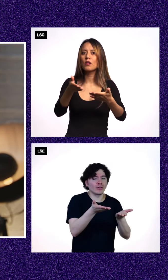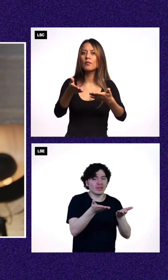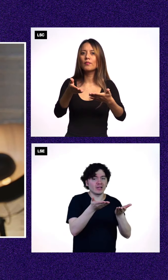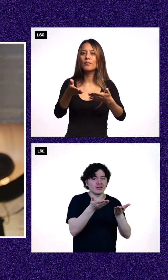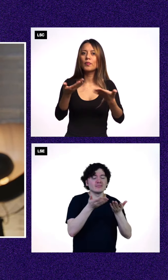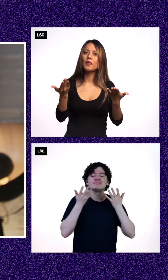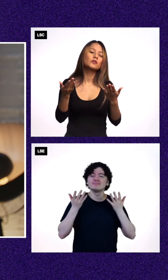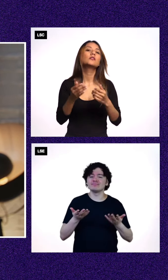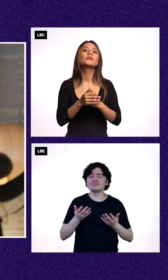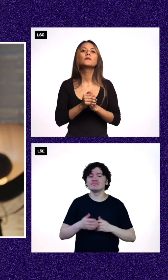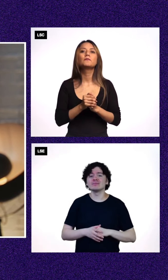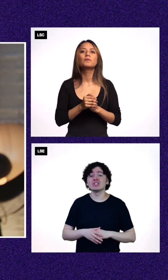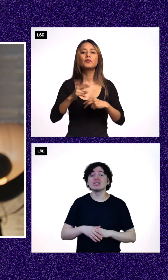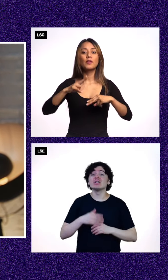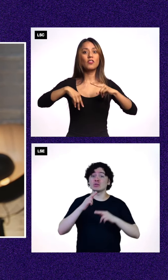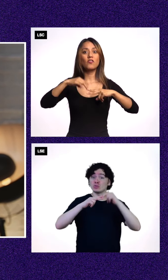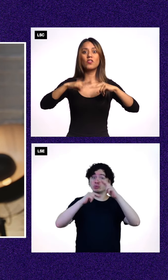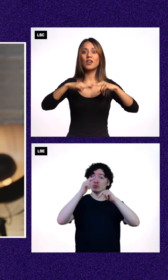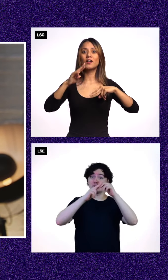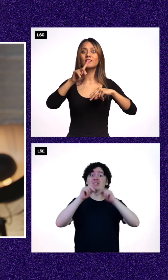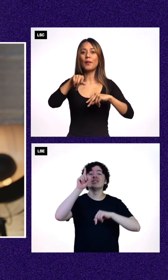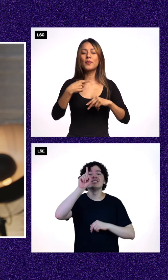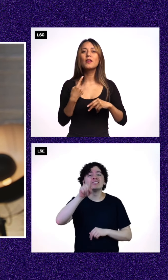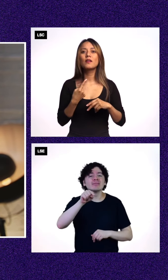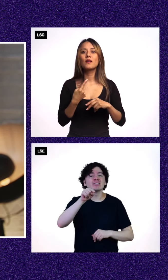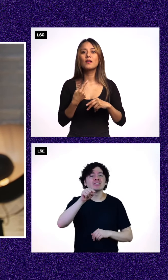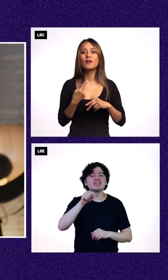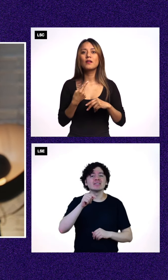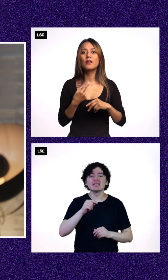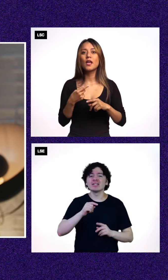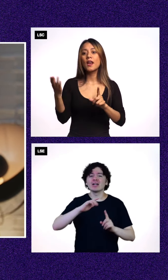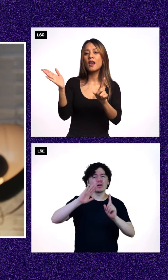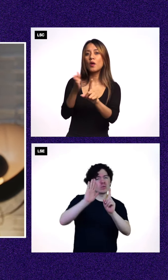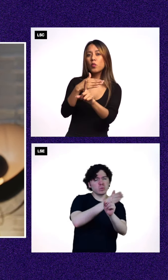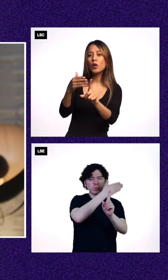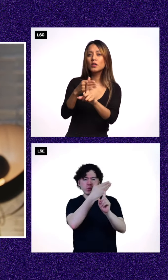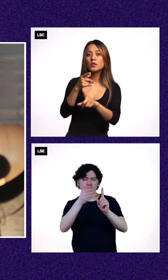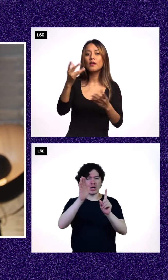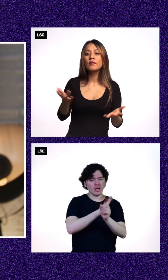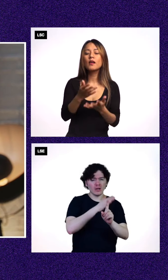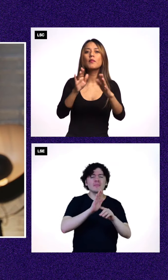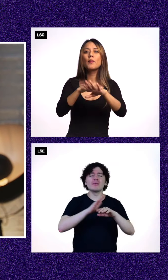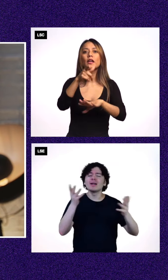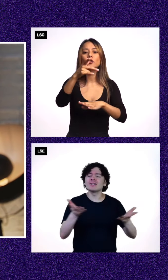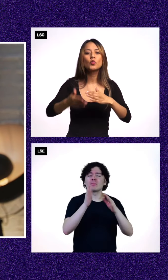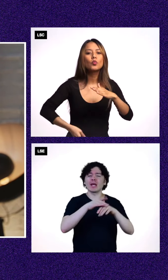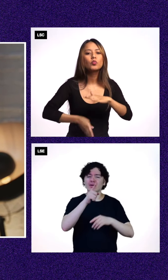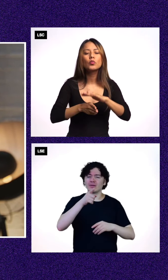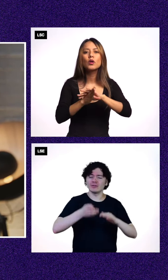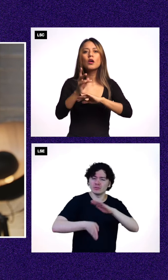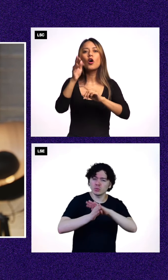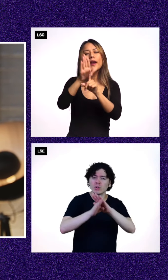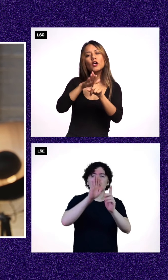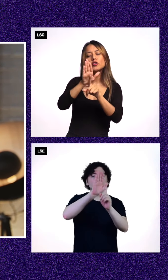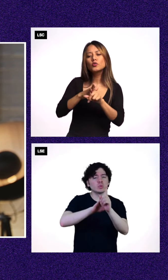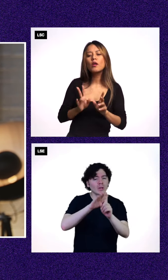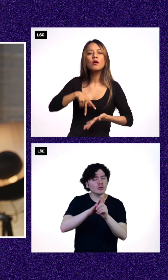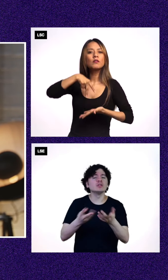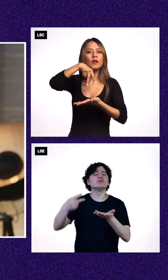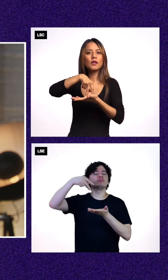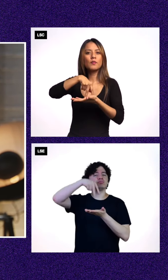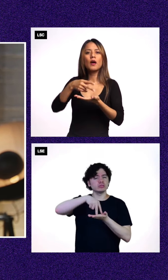te edifica. La exhortación te inspira a seguir adelante. La consolación te levanta, te apoya.